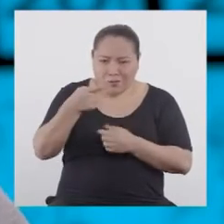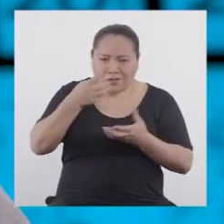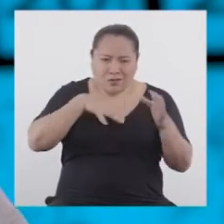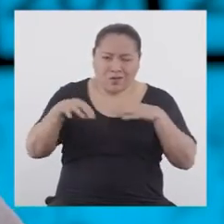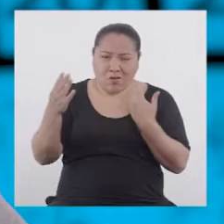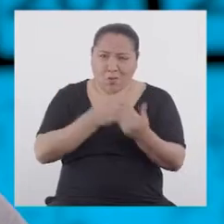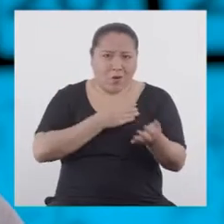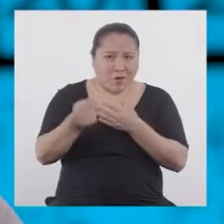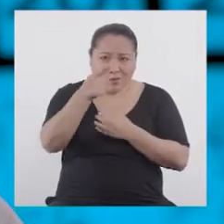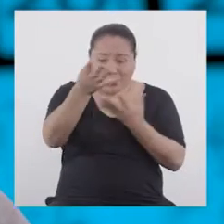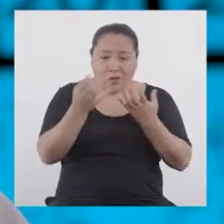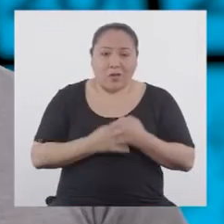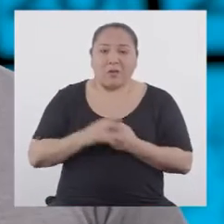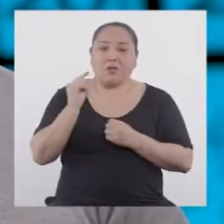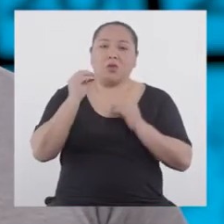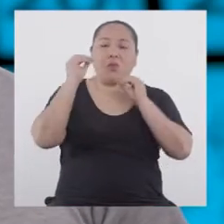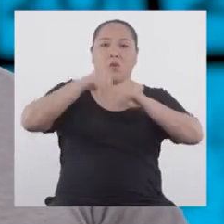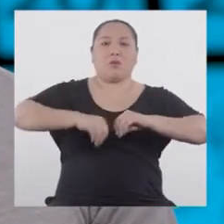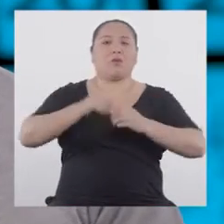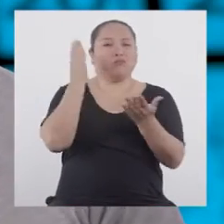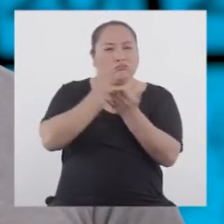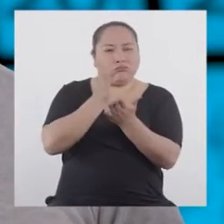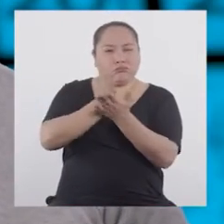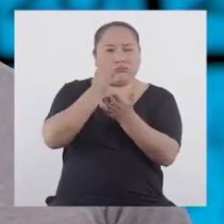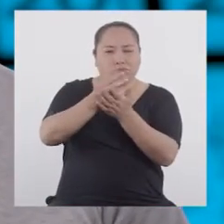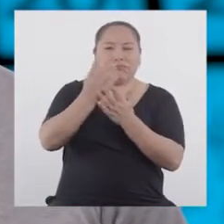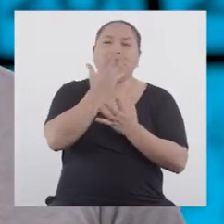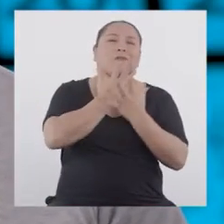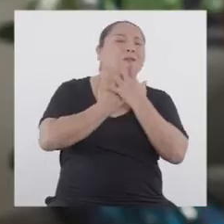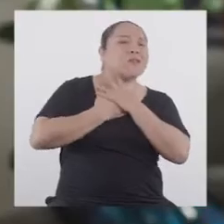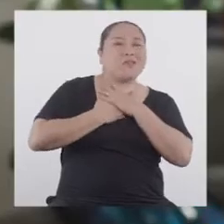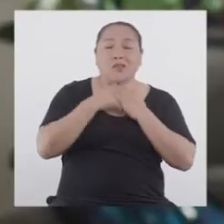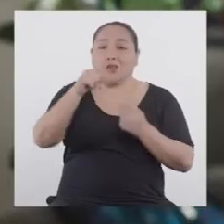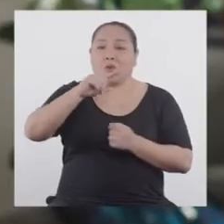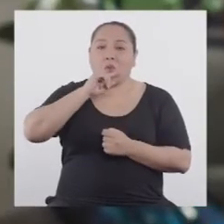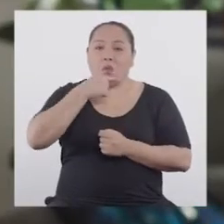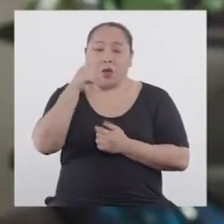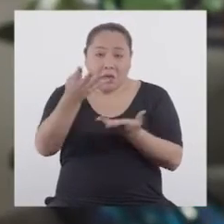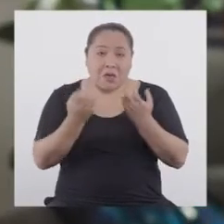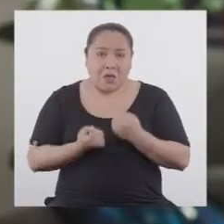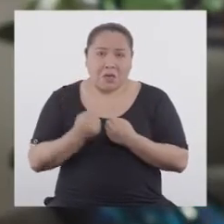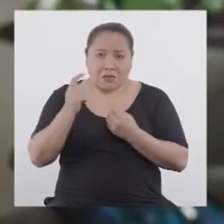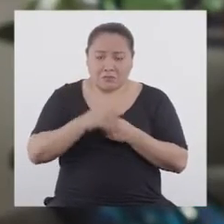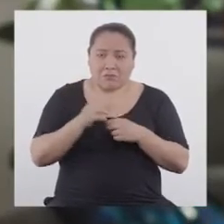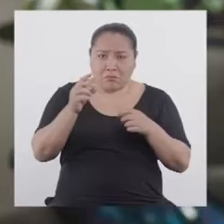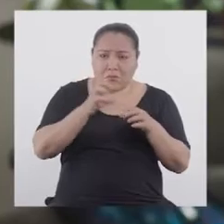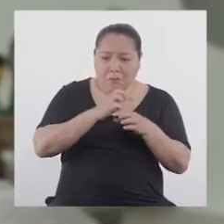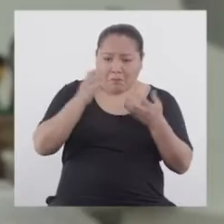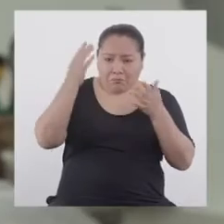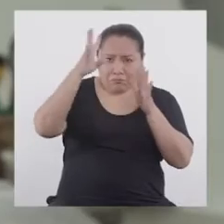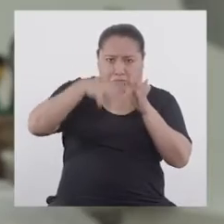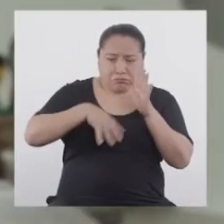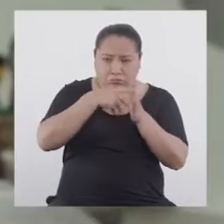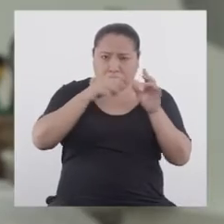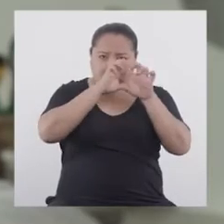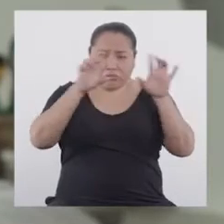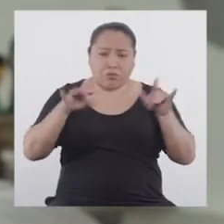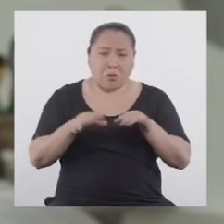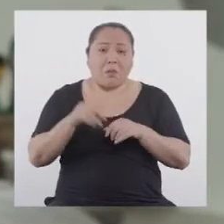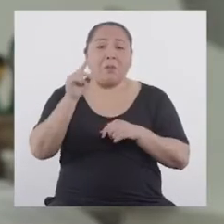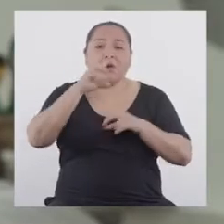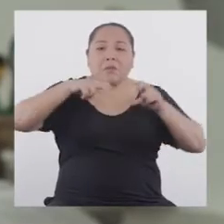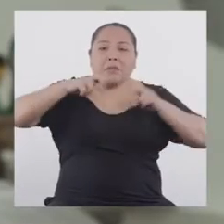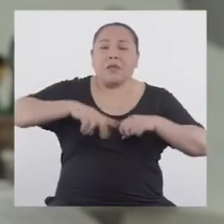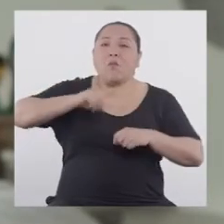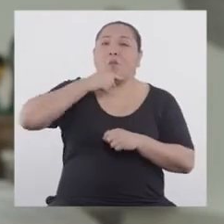desempeñarte súper bien en lo que te propongas, si le pones disciplina y pasión. Si eres mujer y quieres ser programadora, puedes averiguar sobre